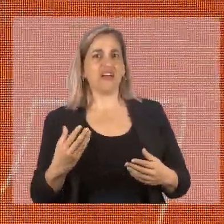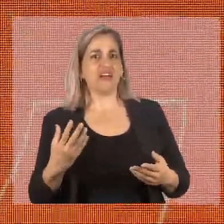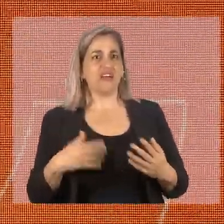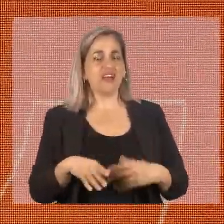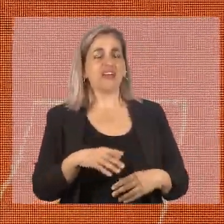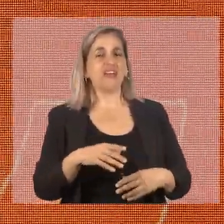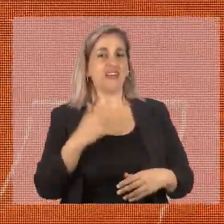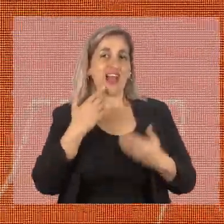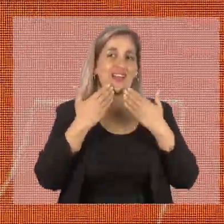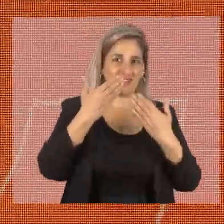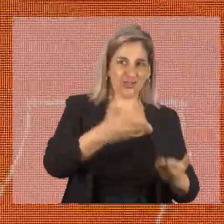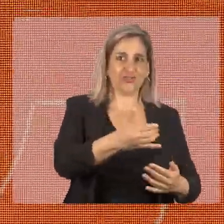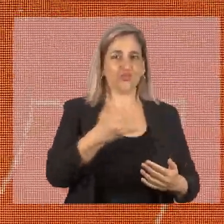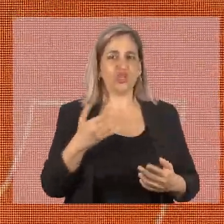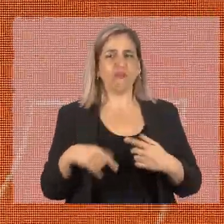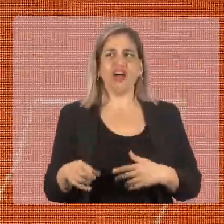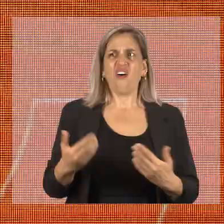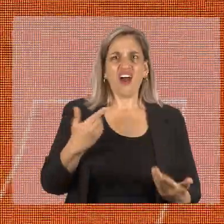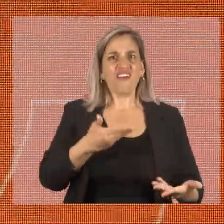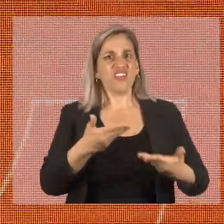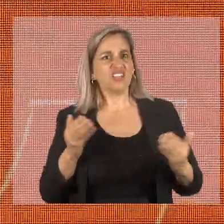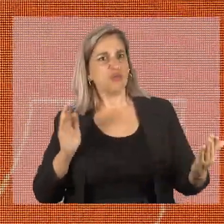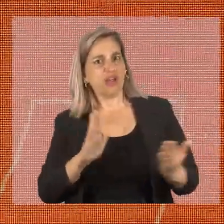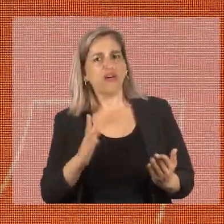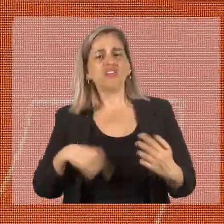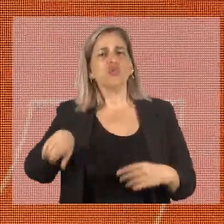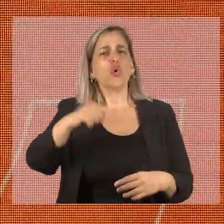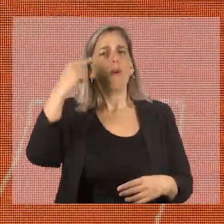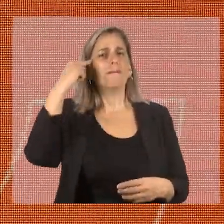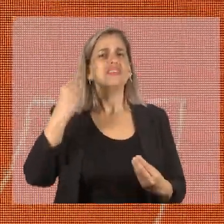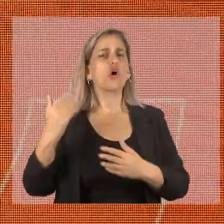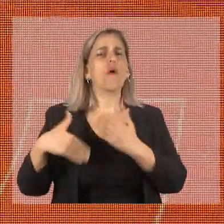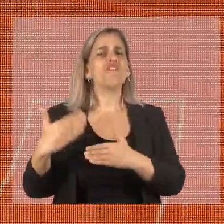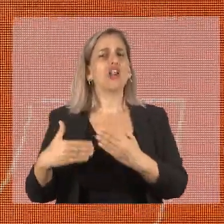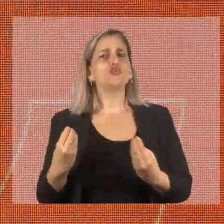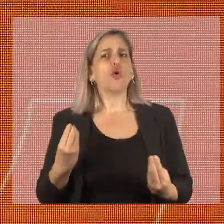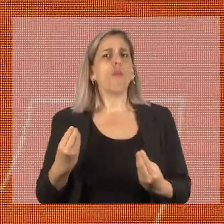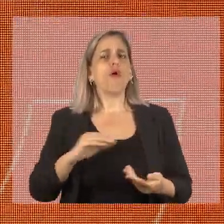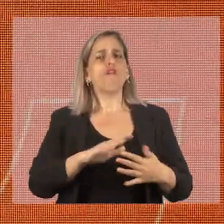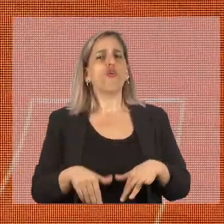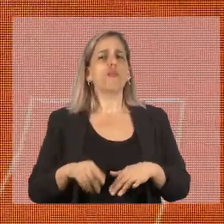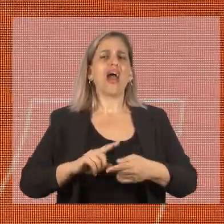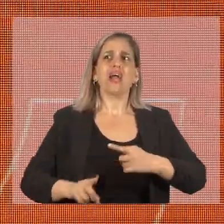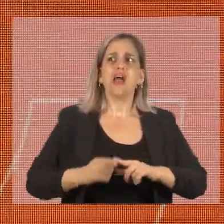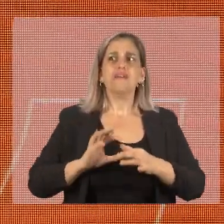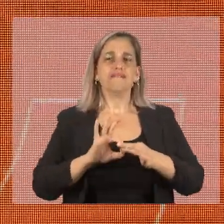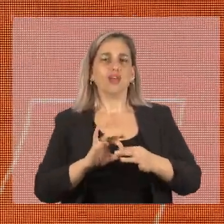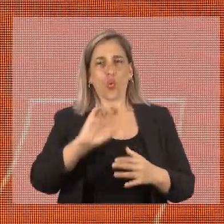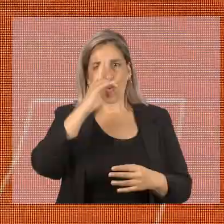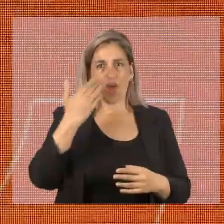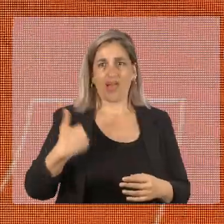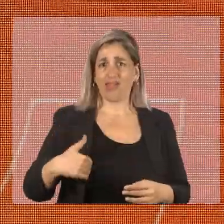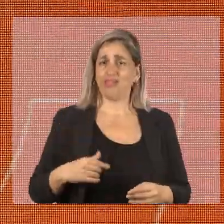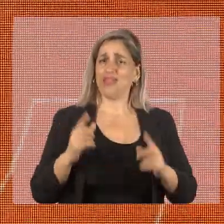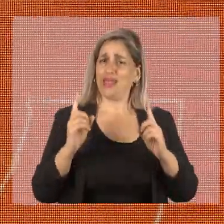planteada para hablar mano a mano. Pero en concreto, ¿cómo piensa que va a evolucionar la relación